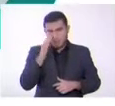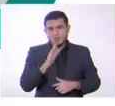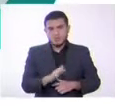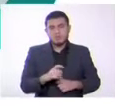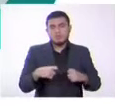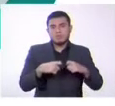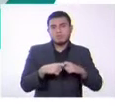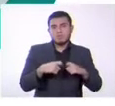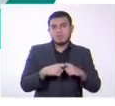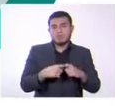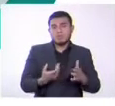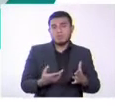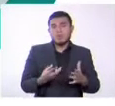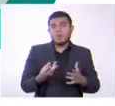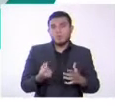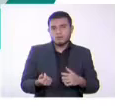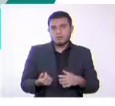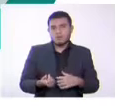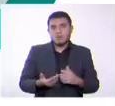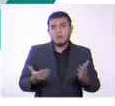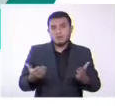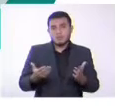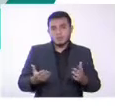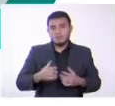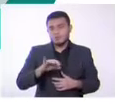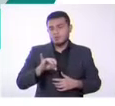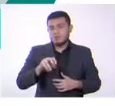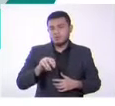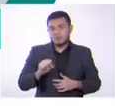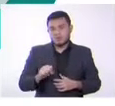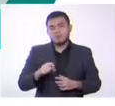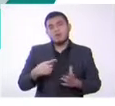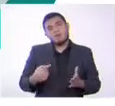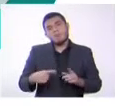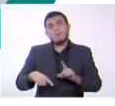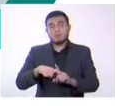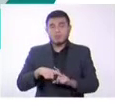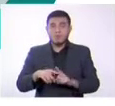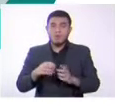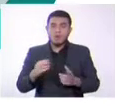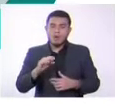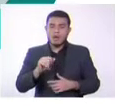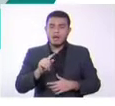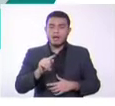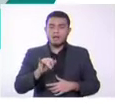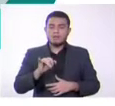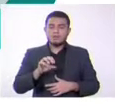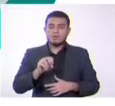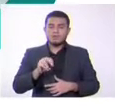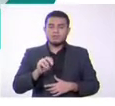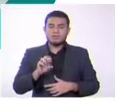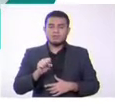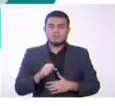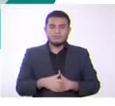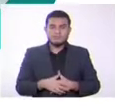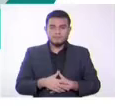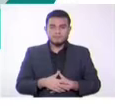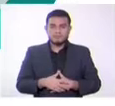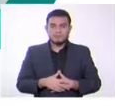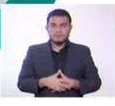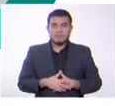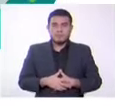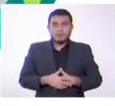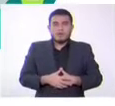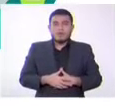electrones, formando así iones positivos o cationes, mientras que los